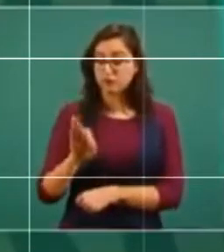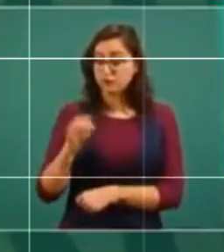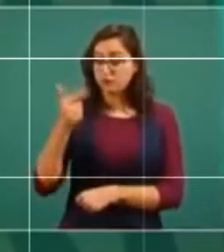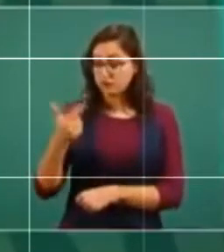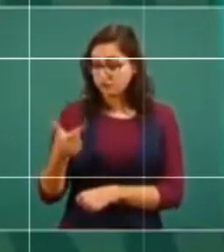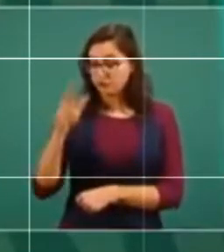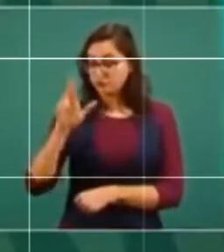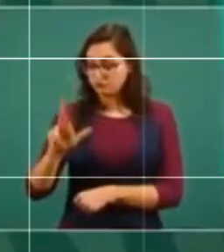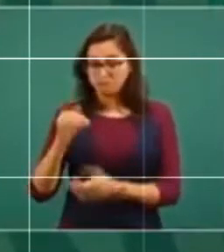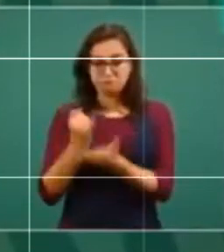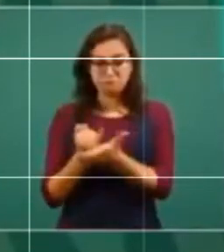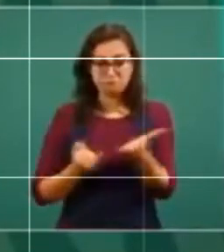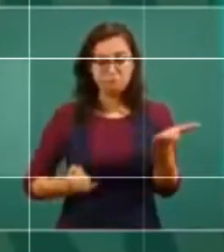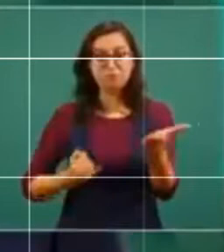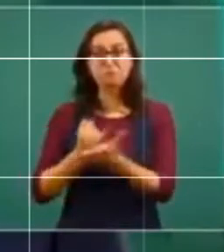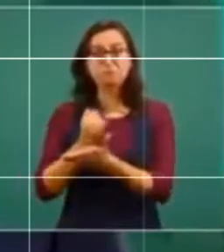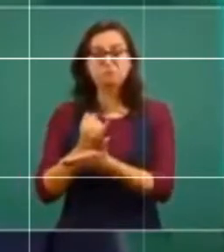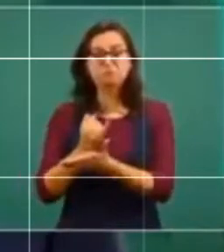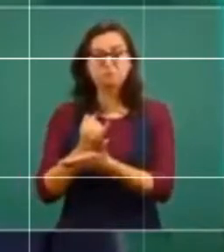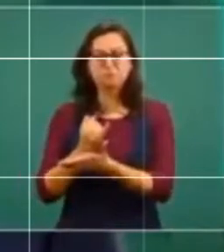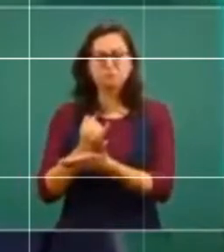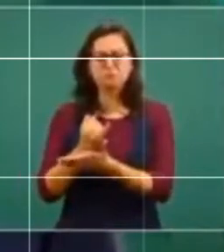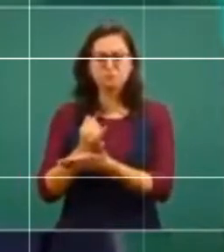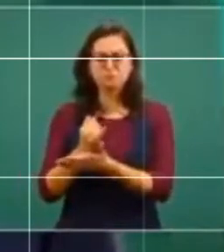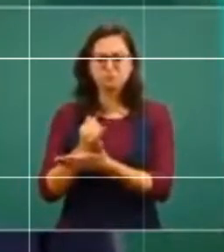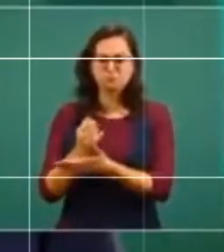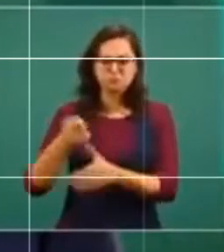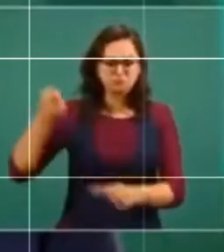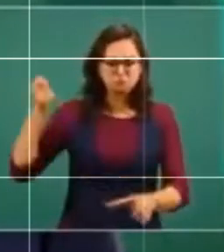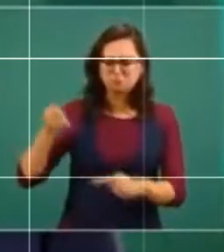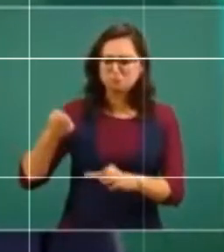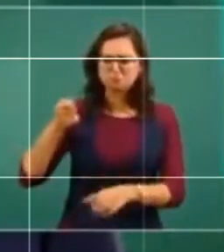porque se consideró